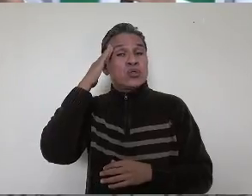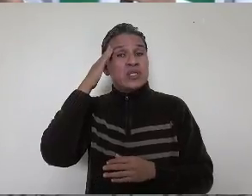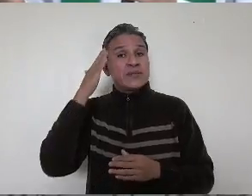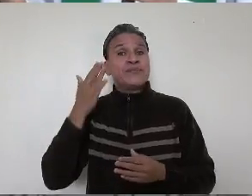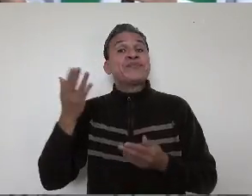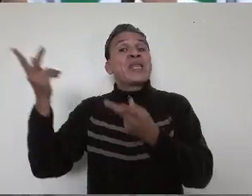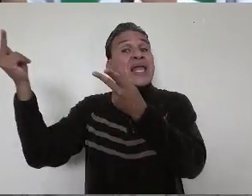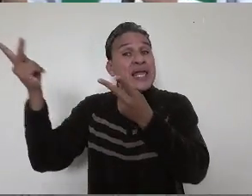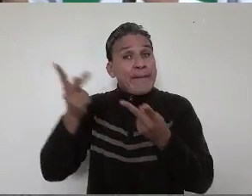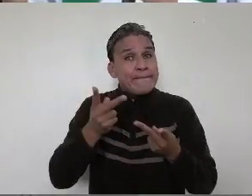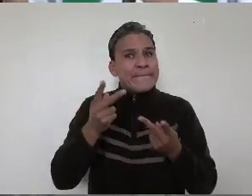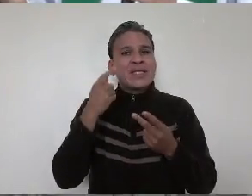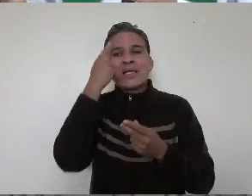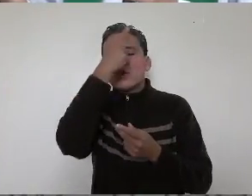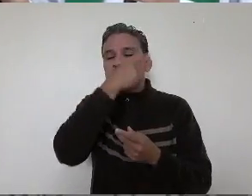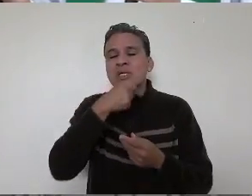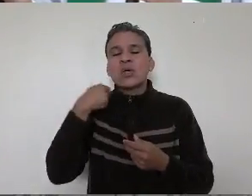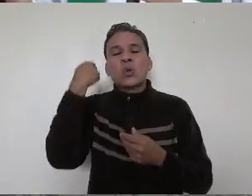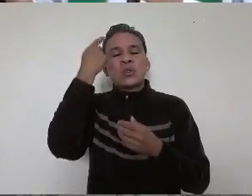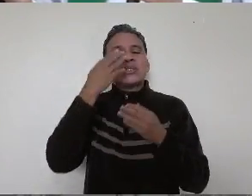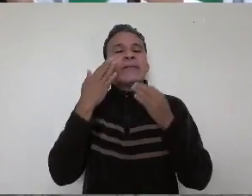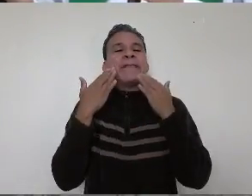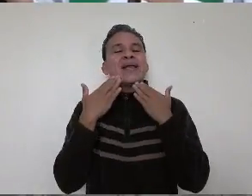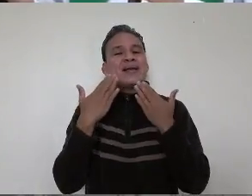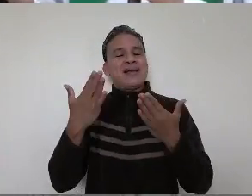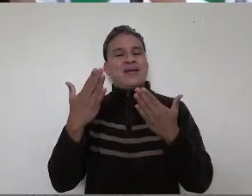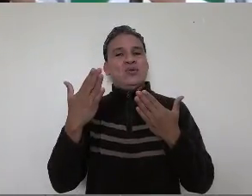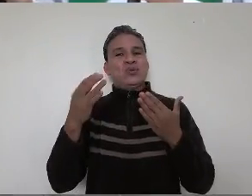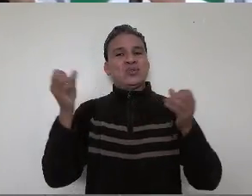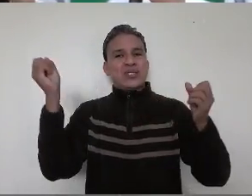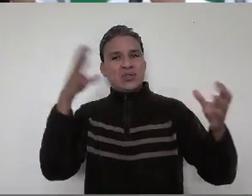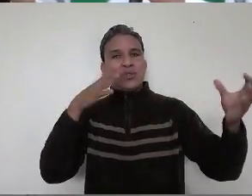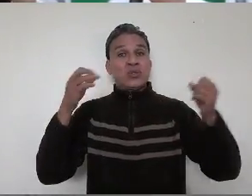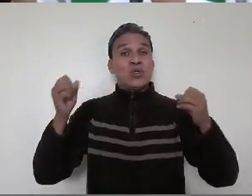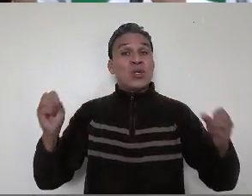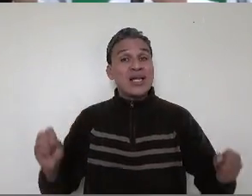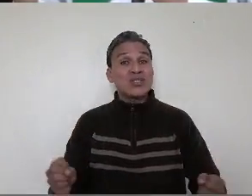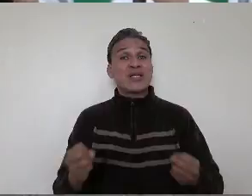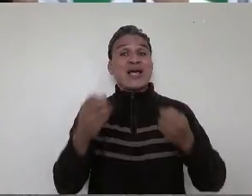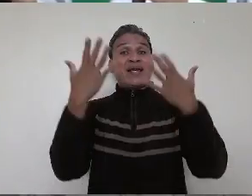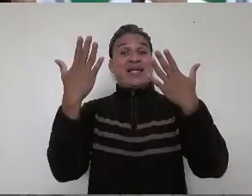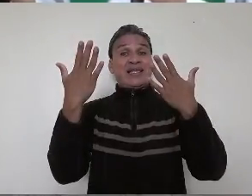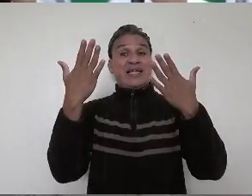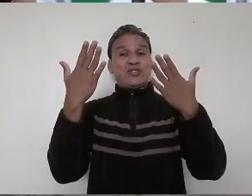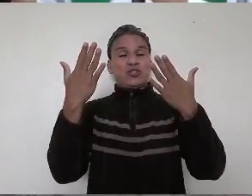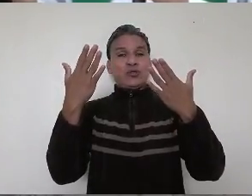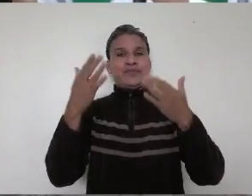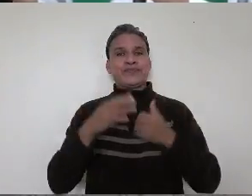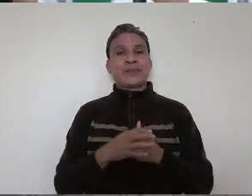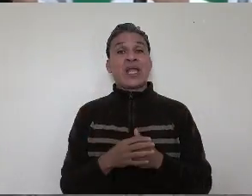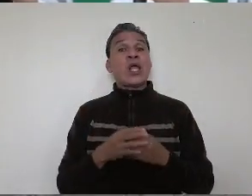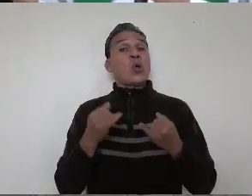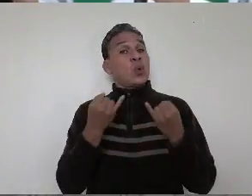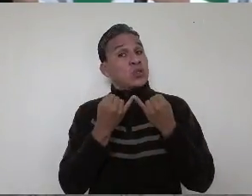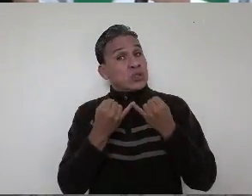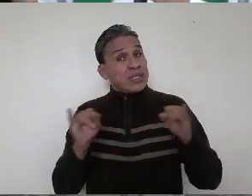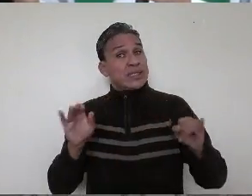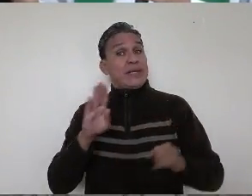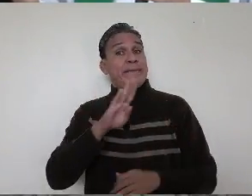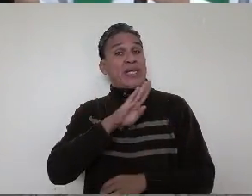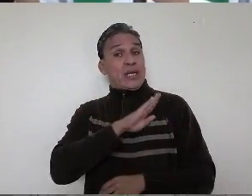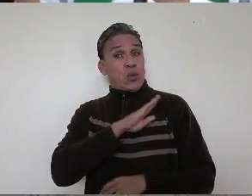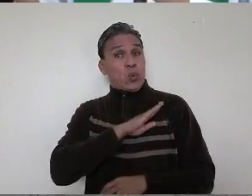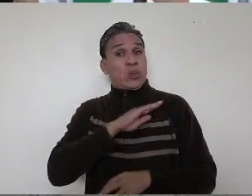tu rostro y llévalos a la plenitud de la vida en la resurrección. Y cuando termine nuestra peregrinación por este